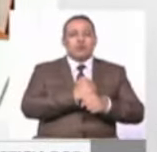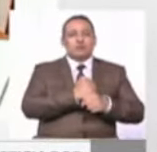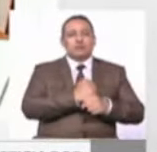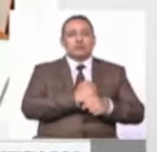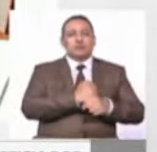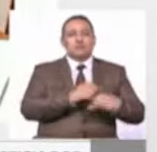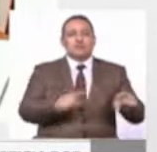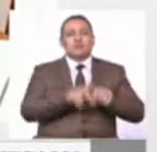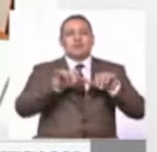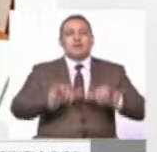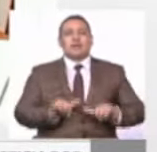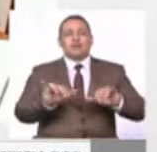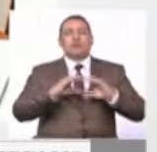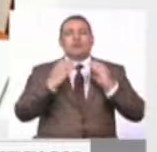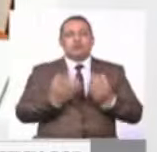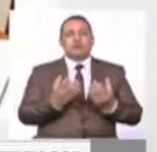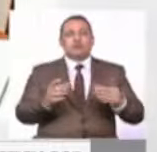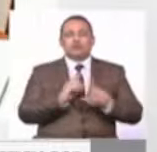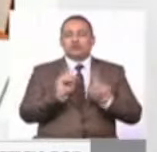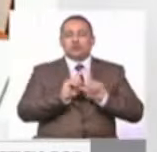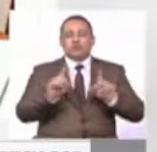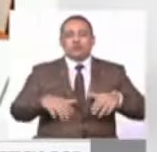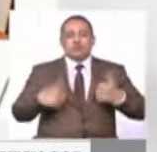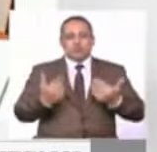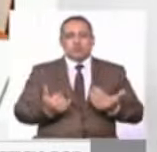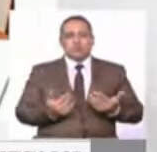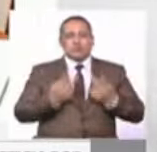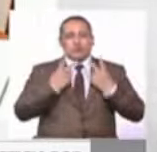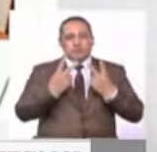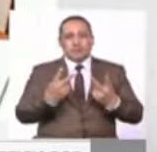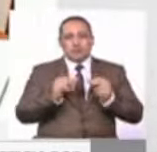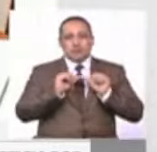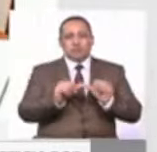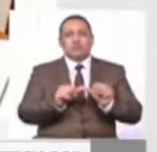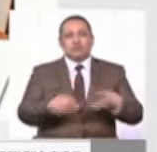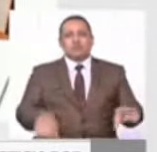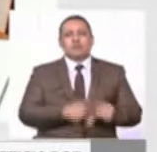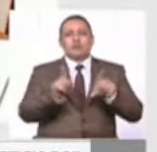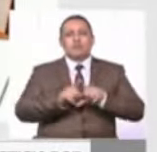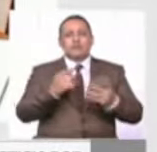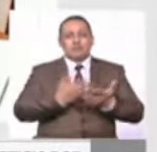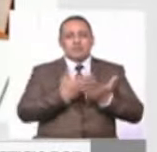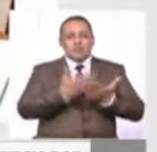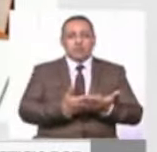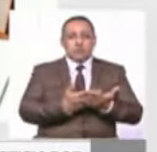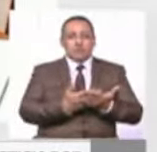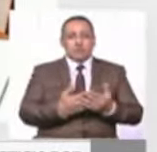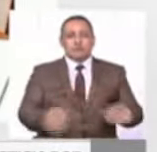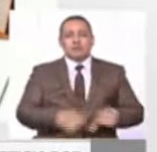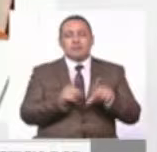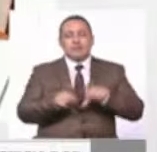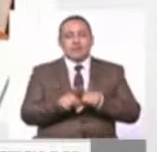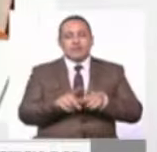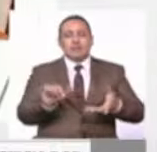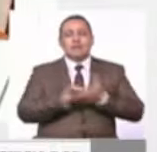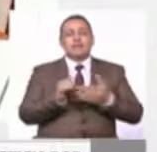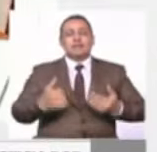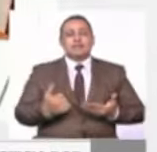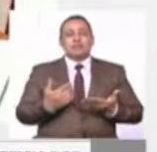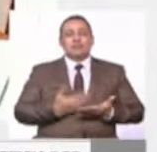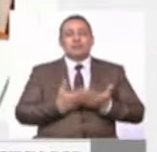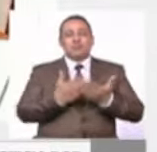quedo en congreso eso sería pues ilógico entonces bajo ese argumento bajo ese argumento es